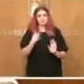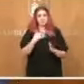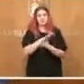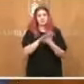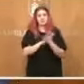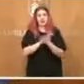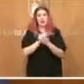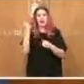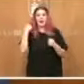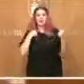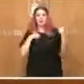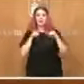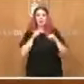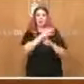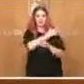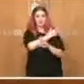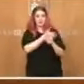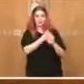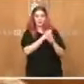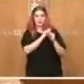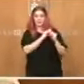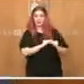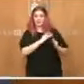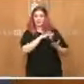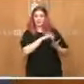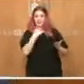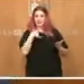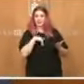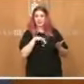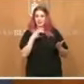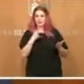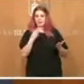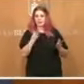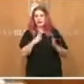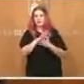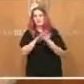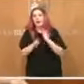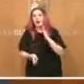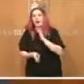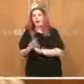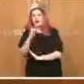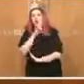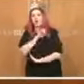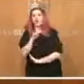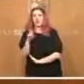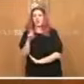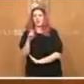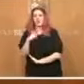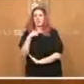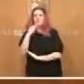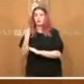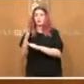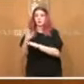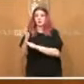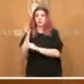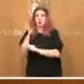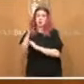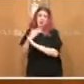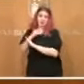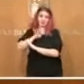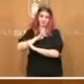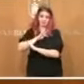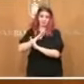las actuaciones que se han realizado también hay que hablar del origen, y portavoces que me han precedido ya lo han hecho. Porque la